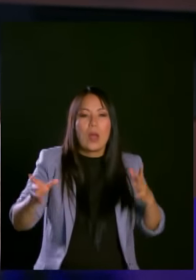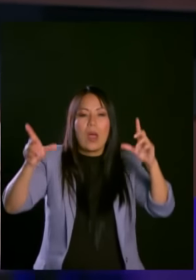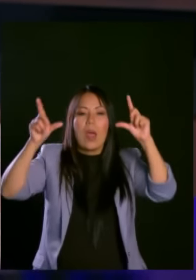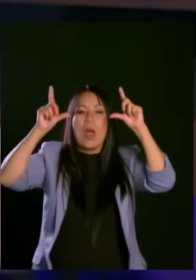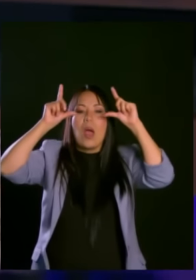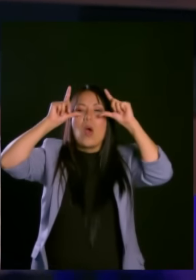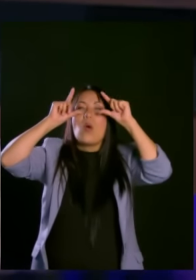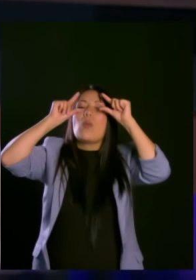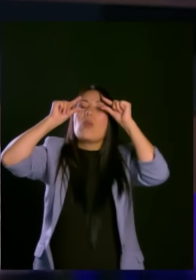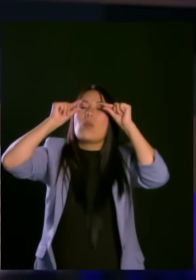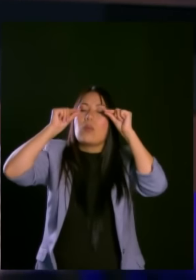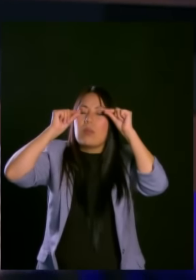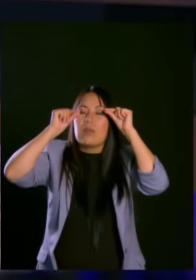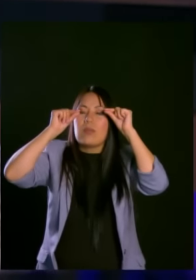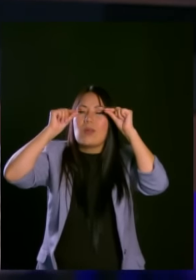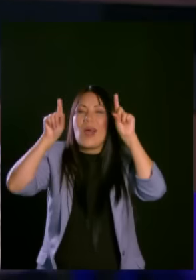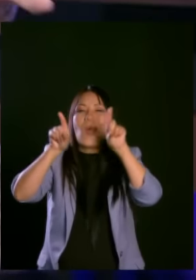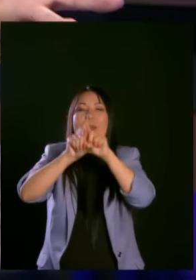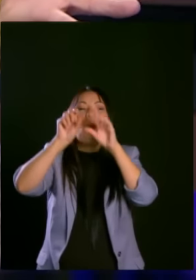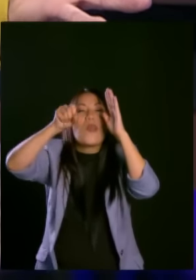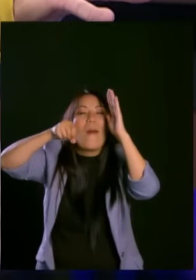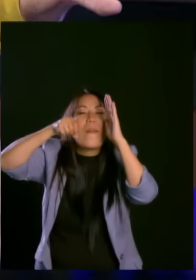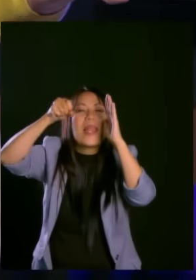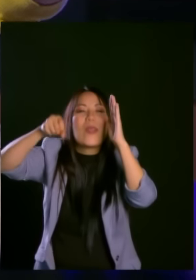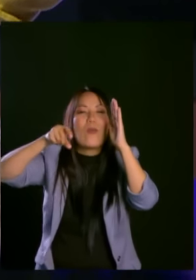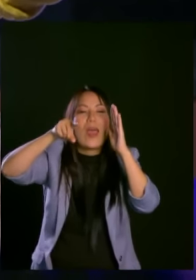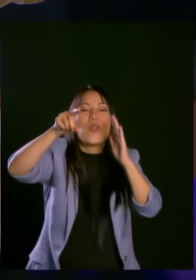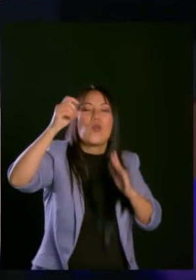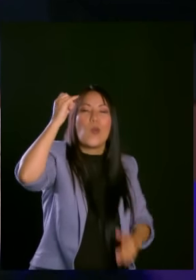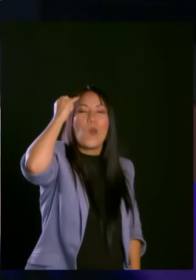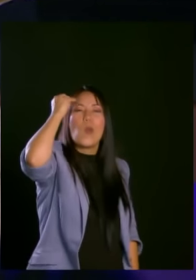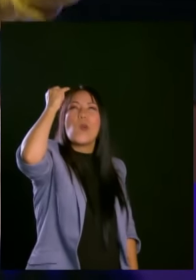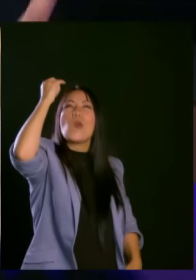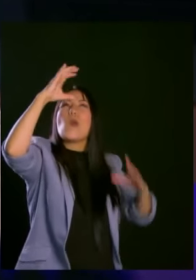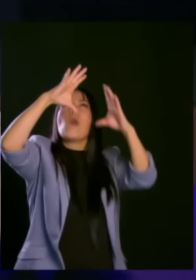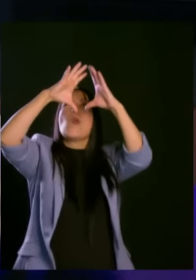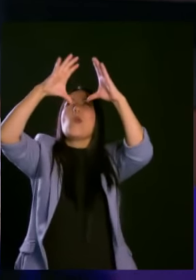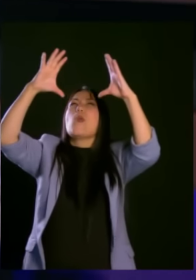y hacer tu propia película donde vos sos el héroe.